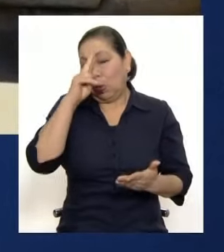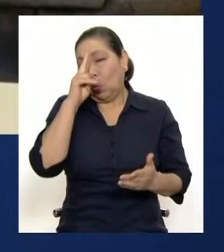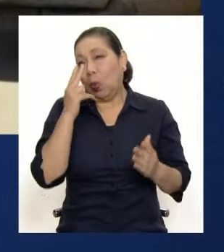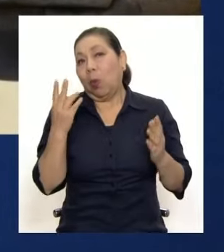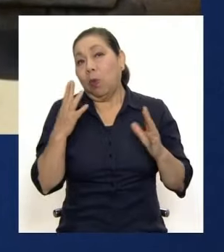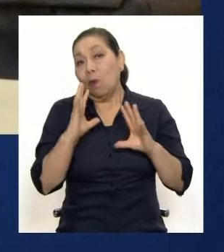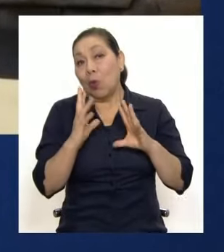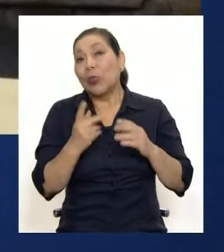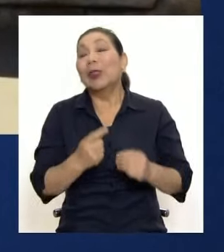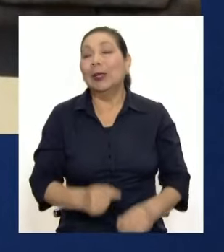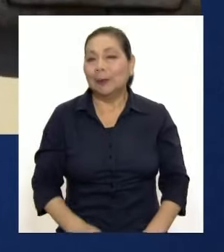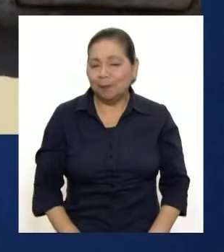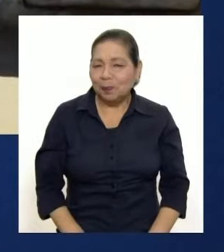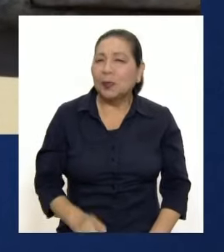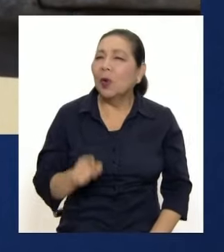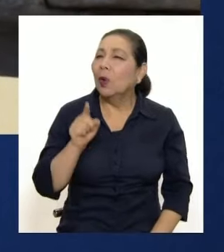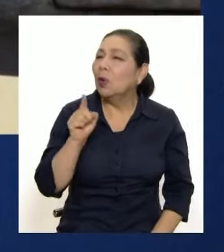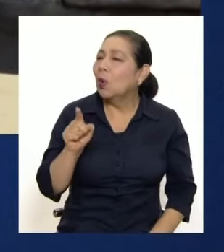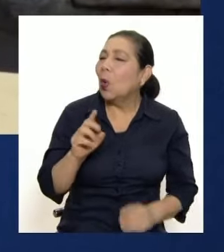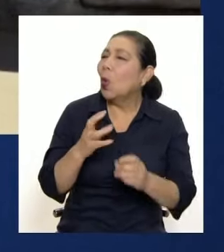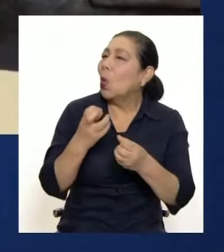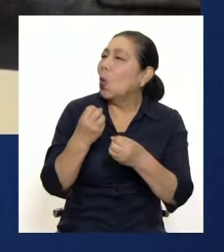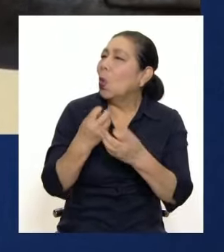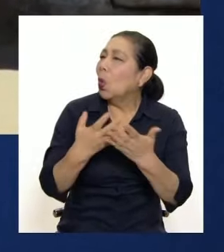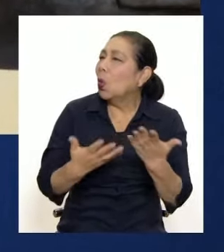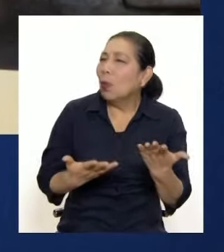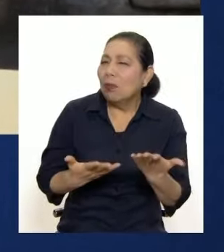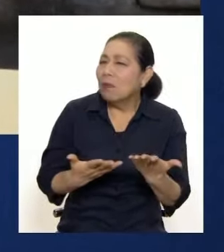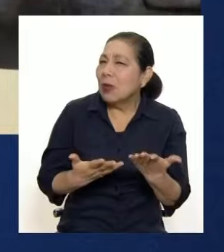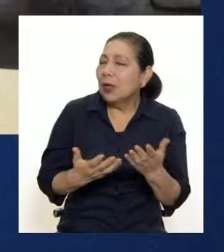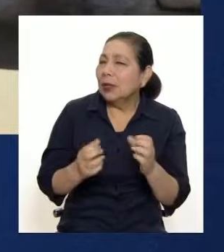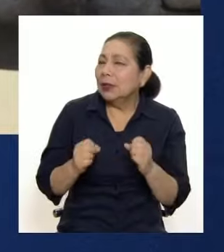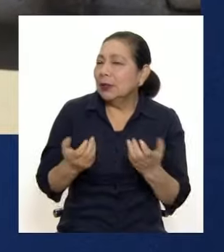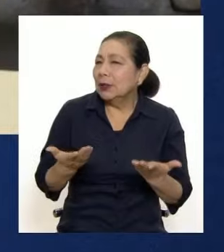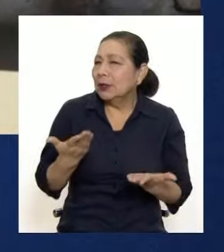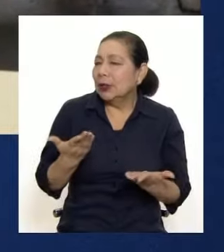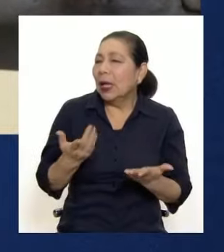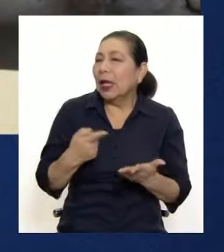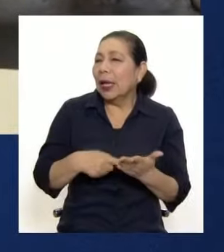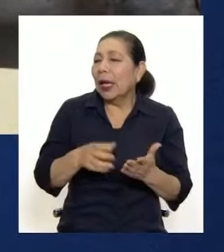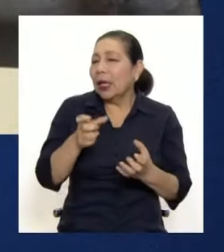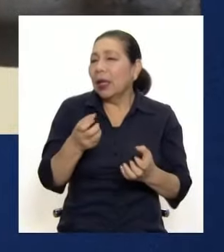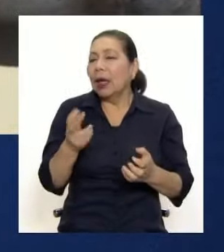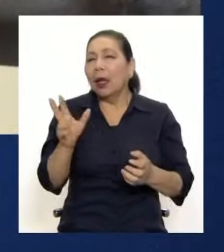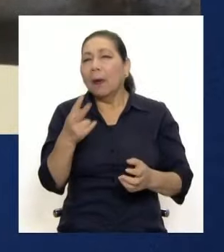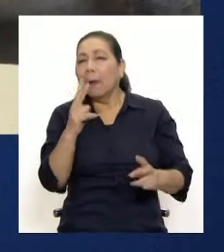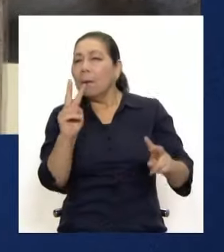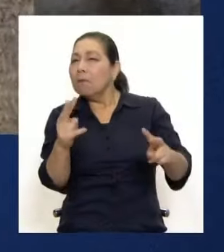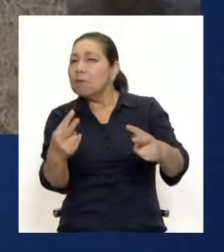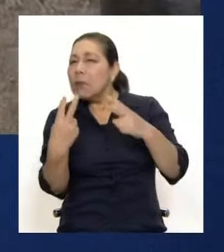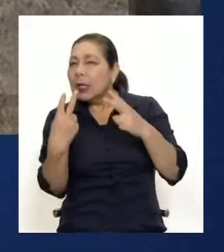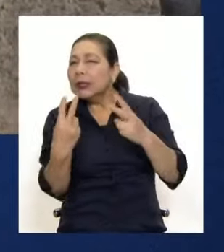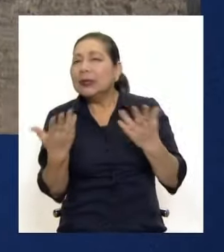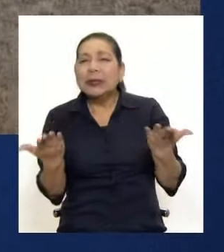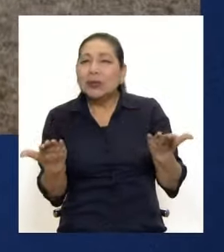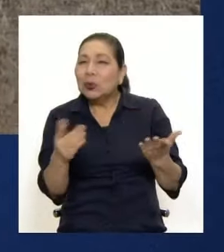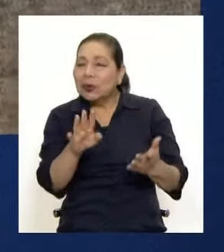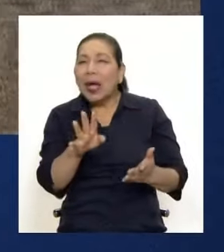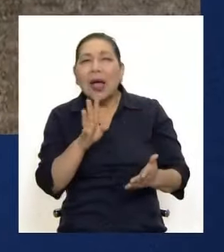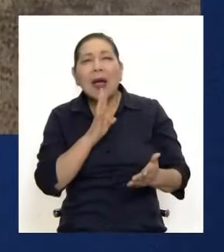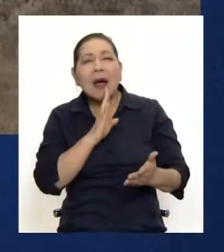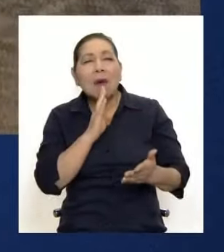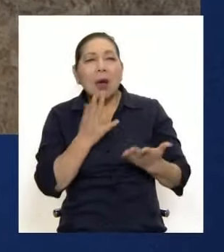mejor mundo Cuáles son estos números señor kqu si qué es lo que el público quiere escuchar No como usted